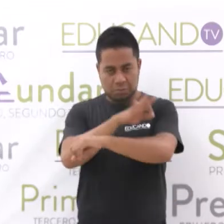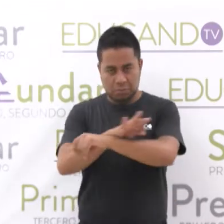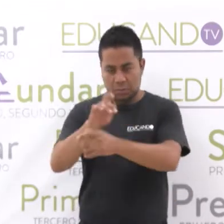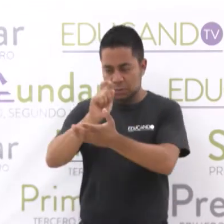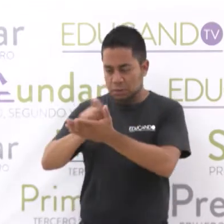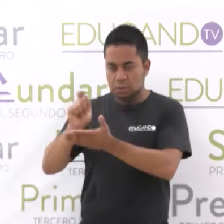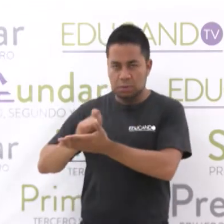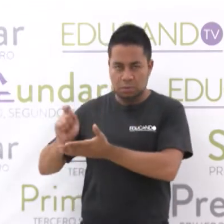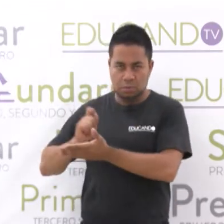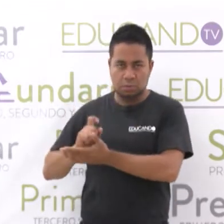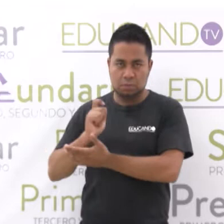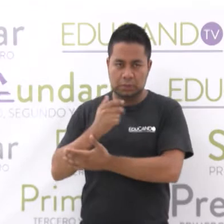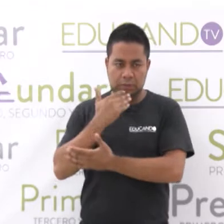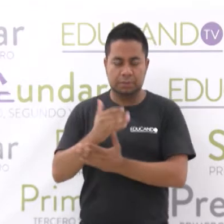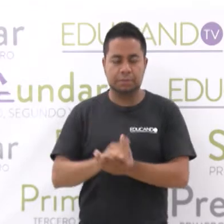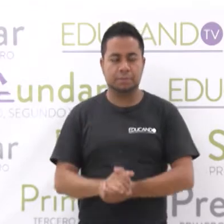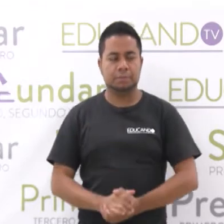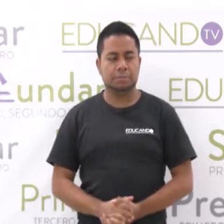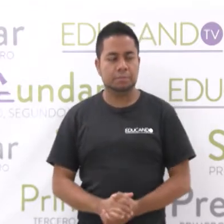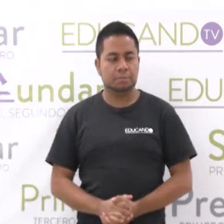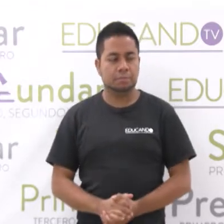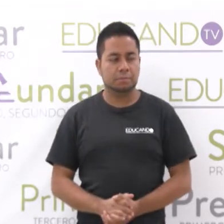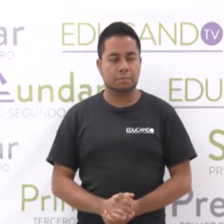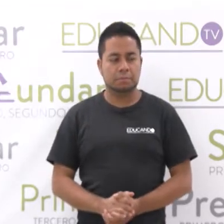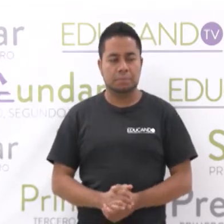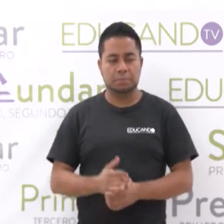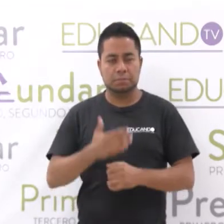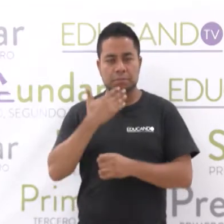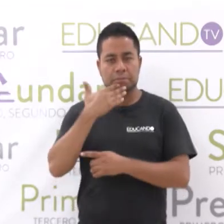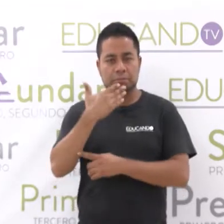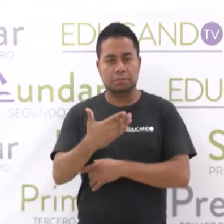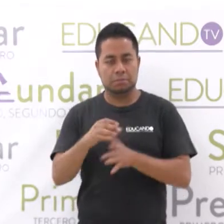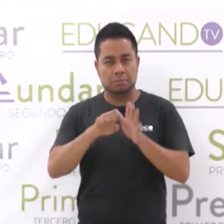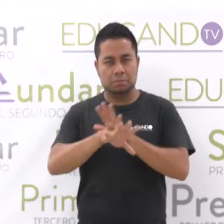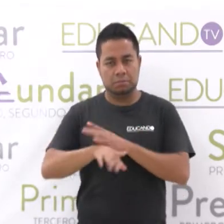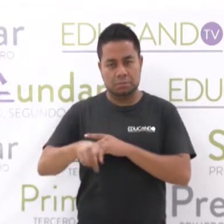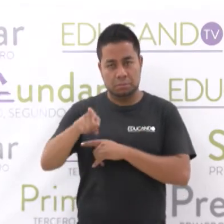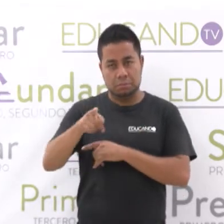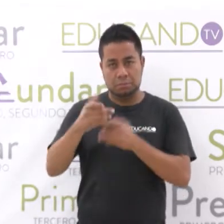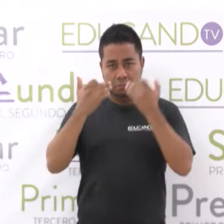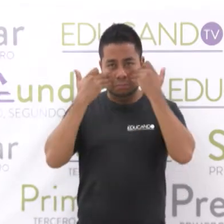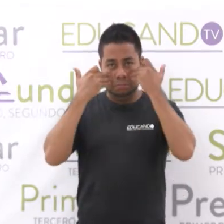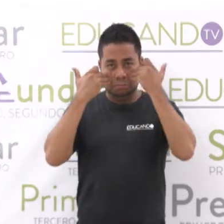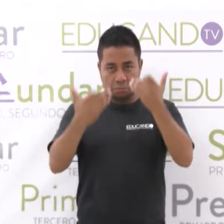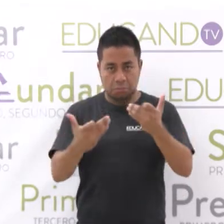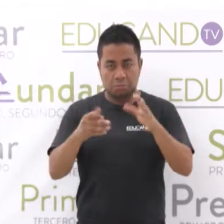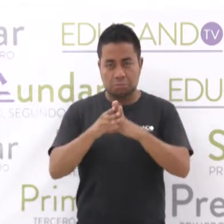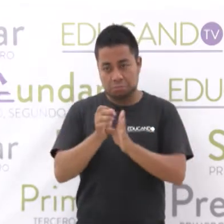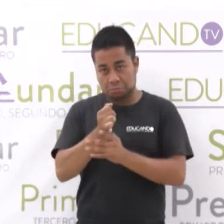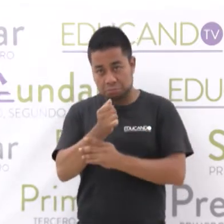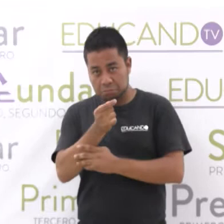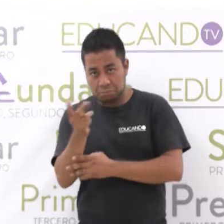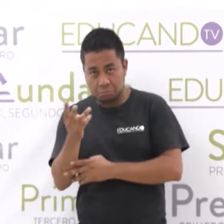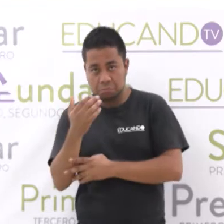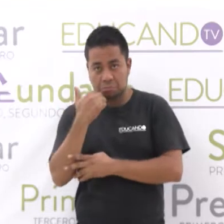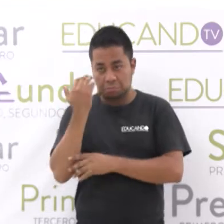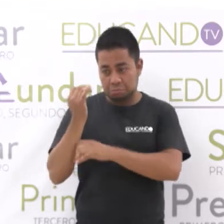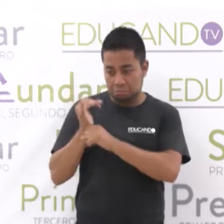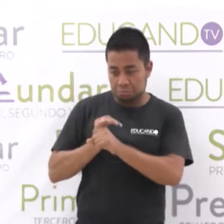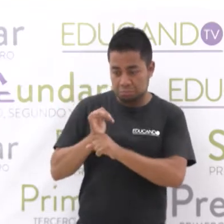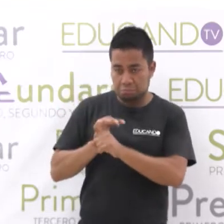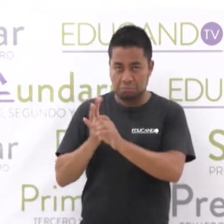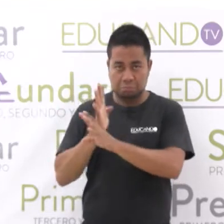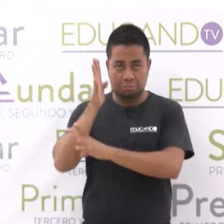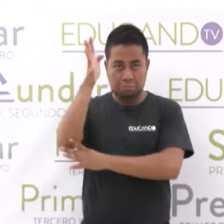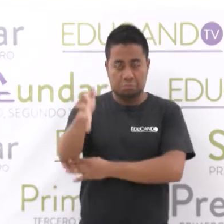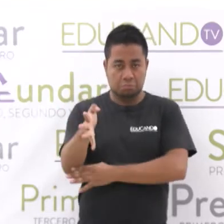Bien, aquí estamos viendo, son muchos los datos que integran una ficha de materiales audiovisuales. No me voy a detener mucho, solo